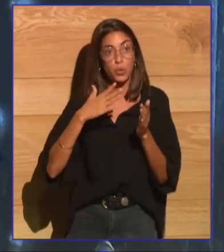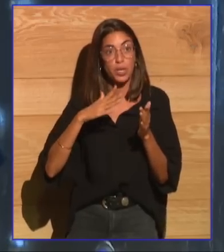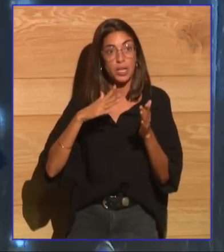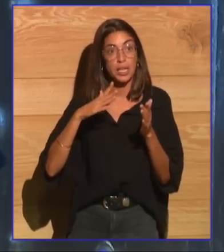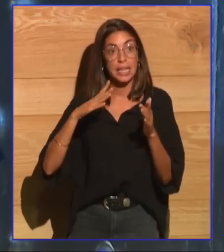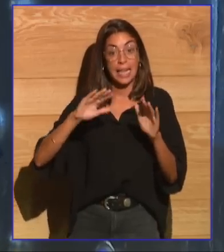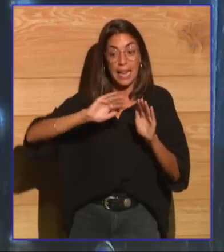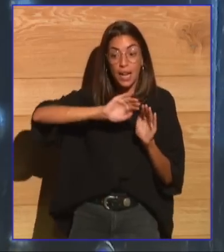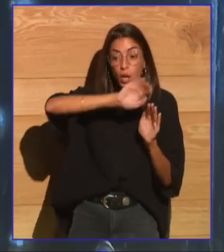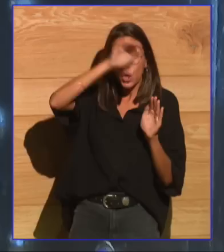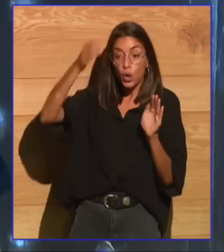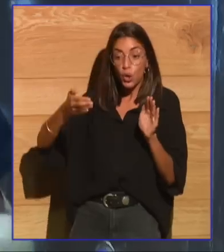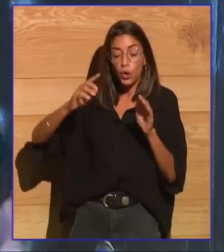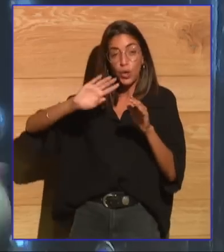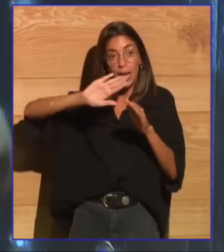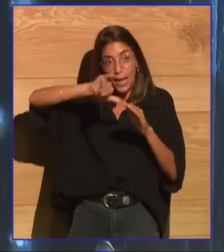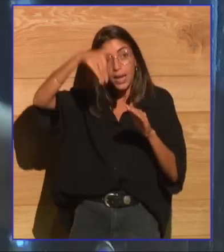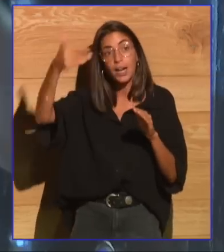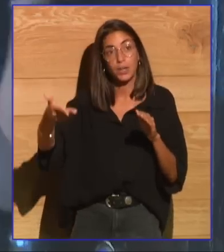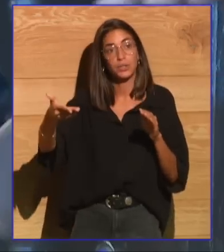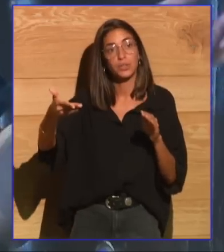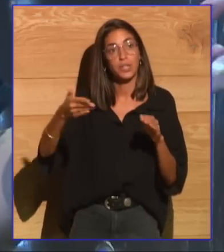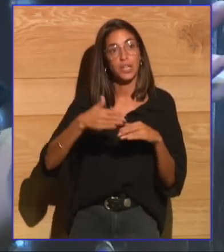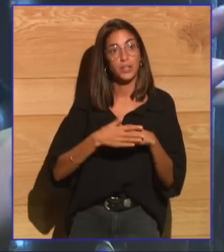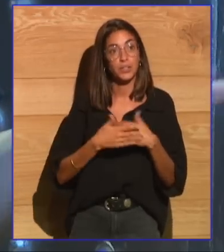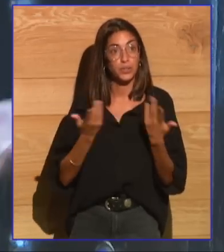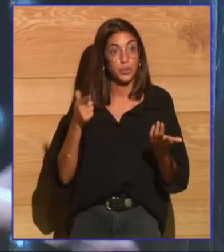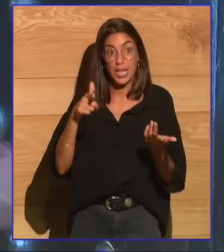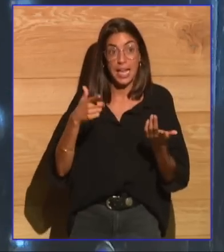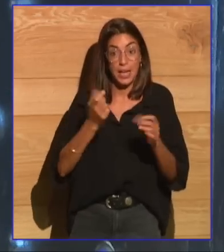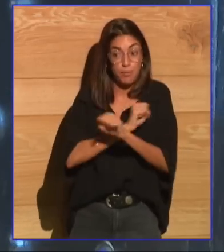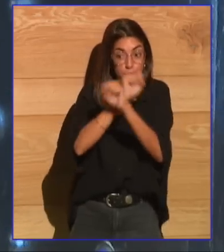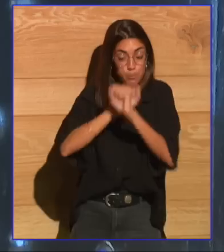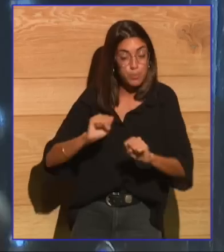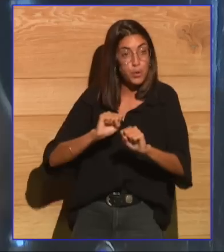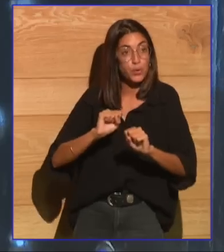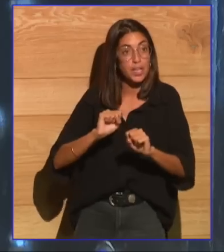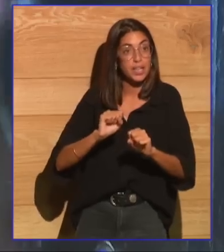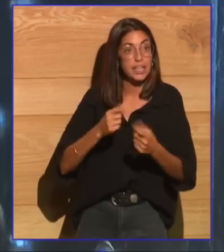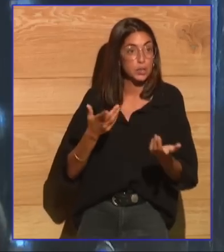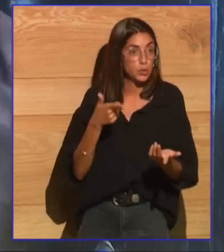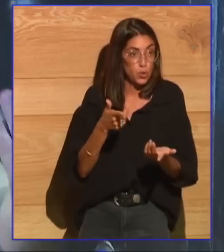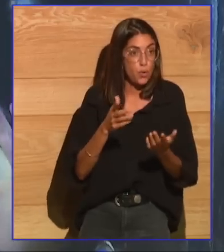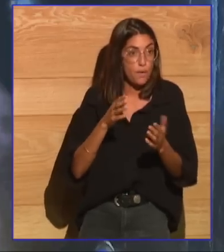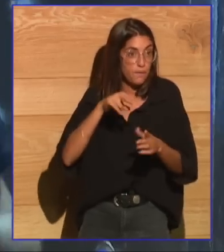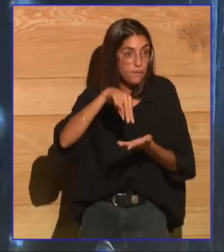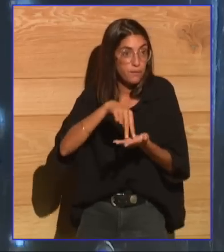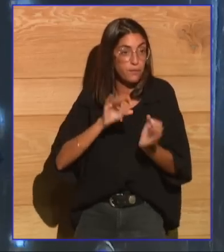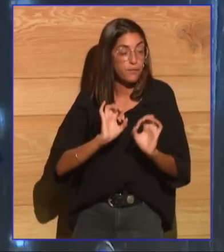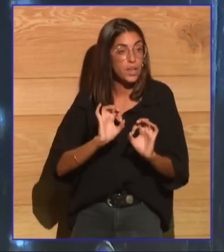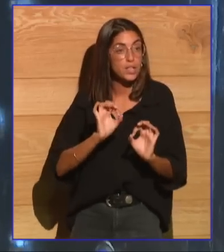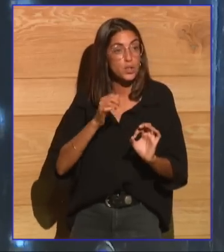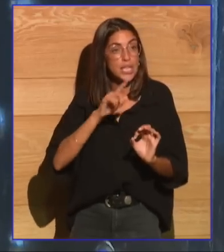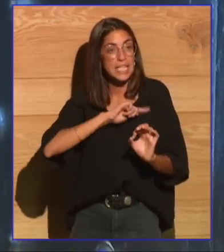otro lado del gong que se están moviendo y que y que estaban explotando a ellos eso es físico eso es es una sensación de movimiento